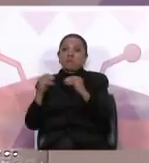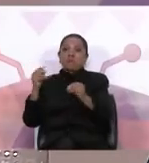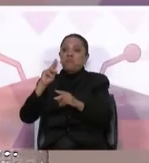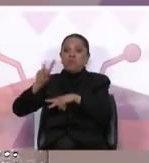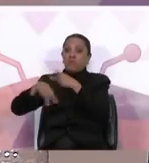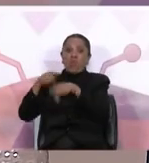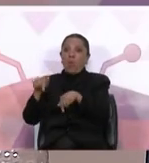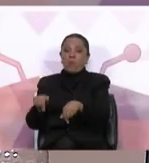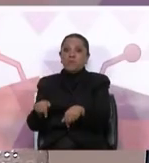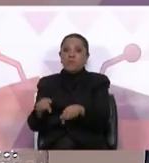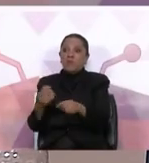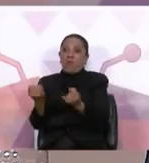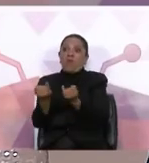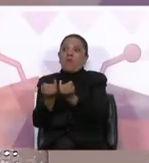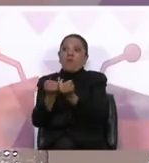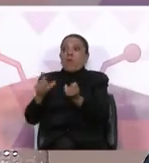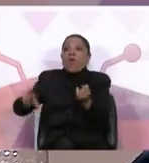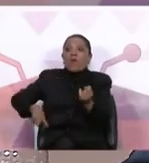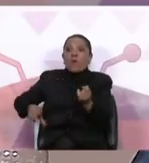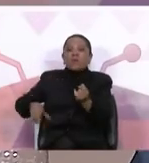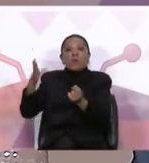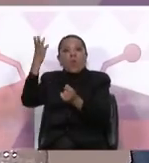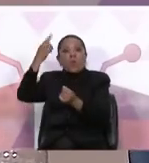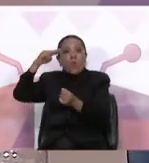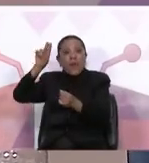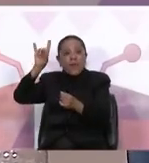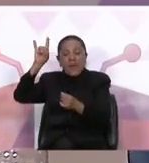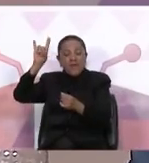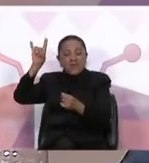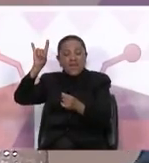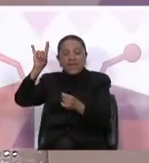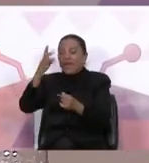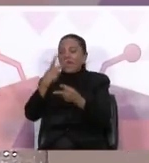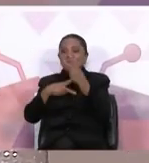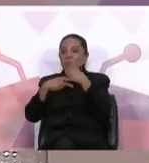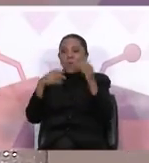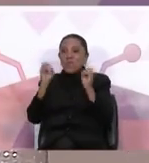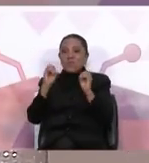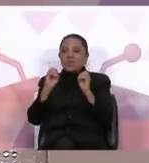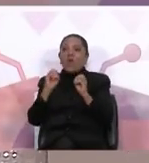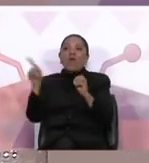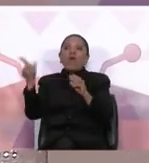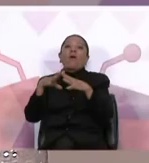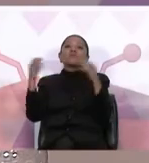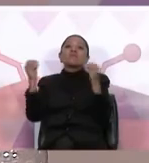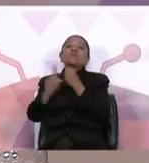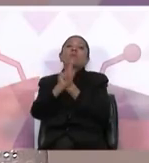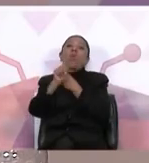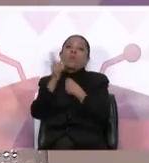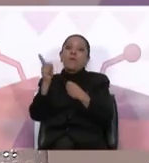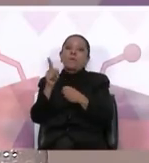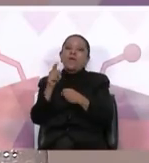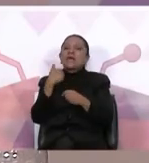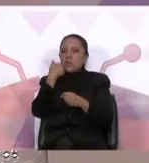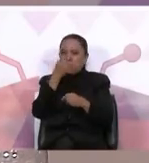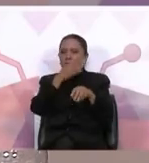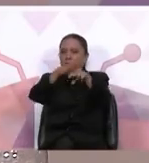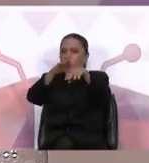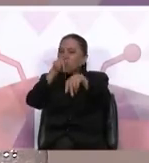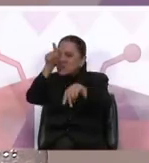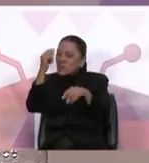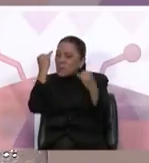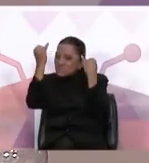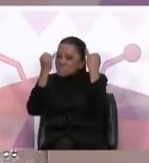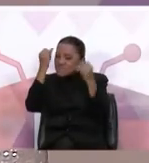ausente el gobierno de cuernavaca y como está ausente de los problemas quiero decirte que reflexiones tu voto que hoy vengo a